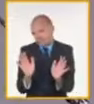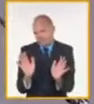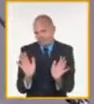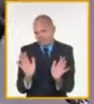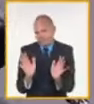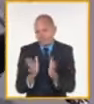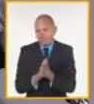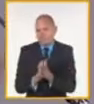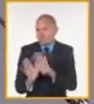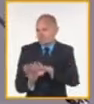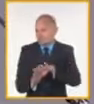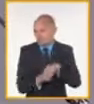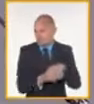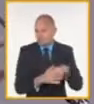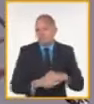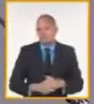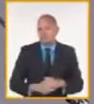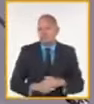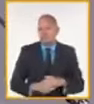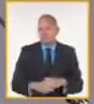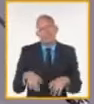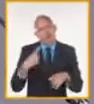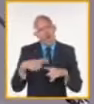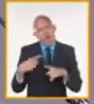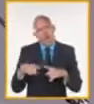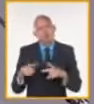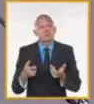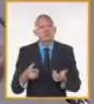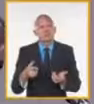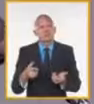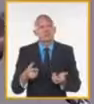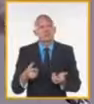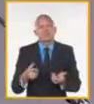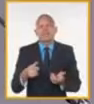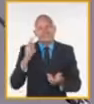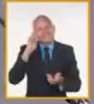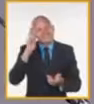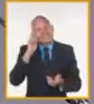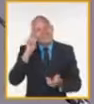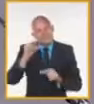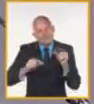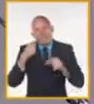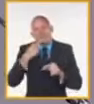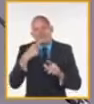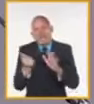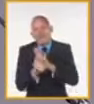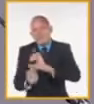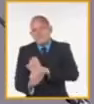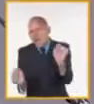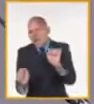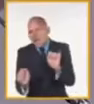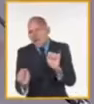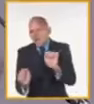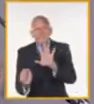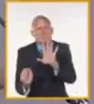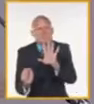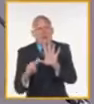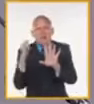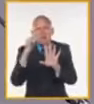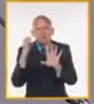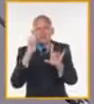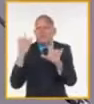algunos llaman no guerra informativa o terrorismo mediático y por ahí circula no sé si estará saliendo en las pantallas este equipo